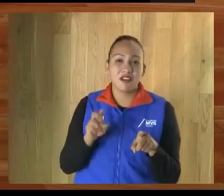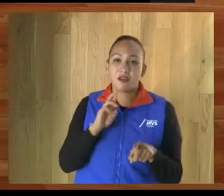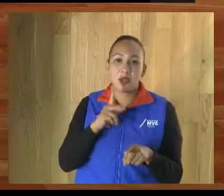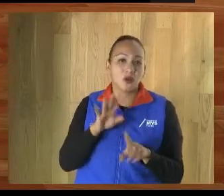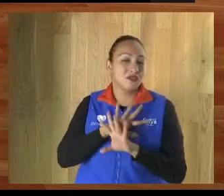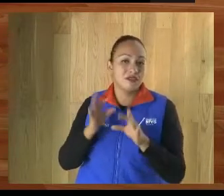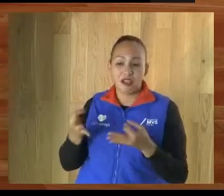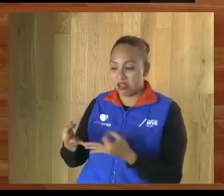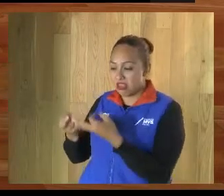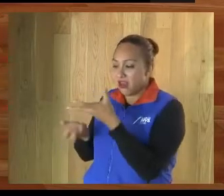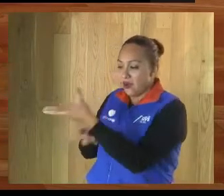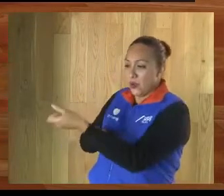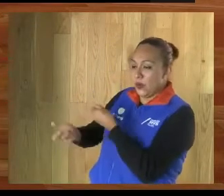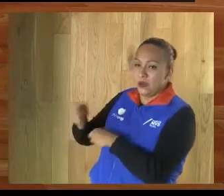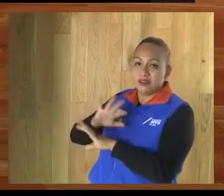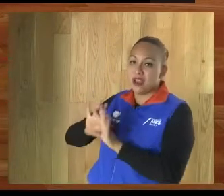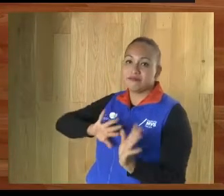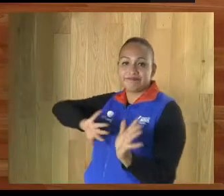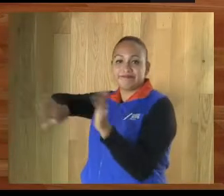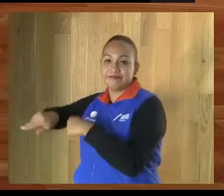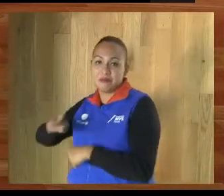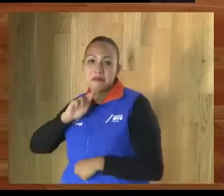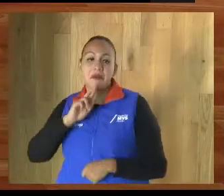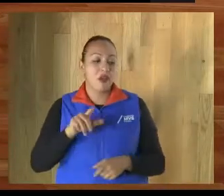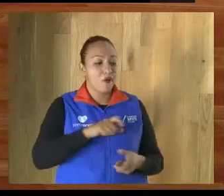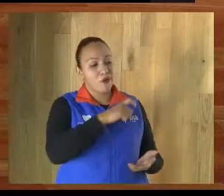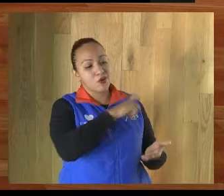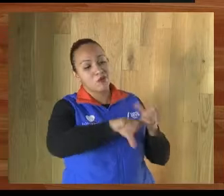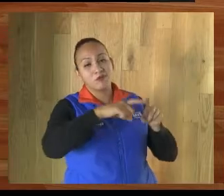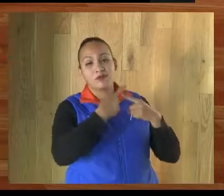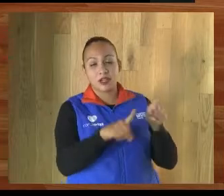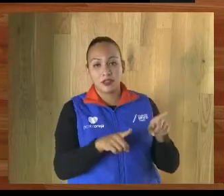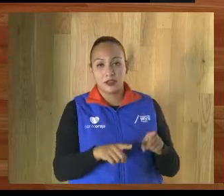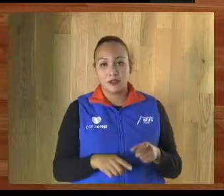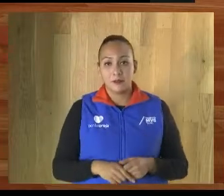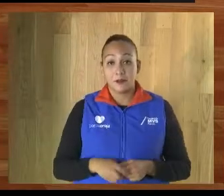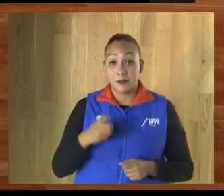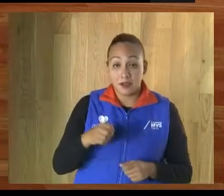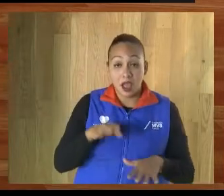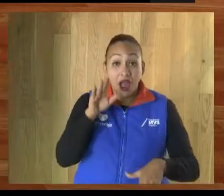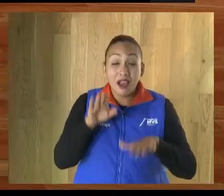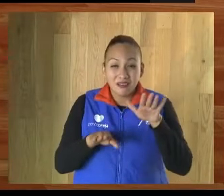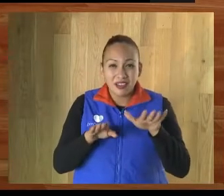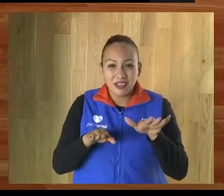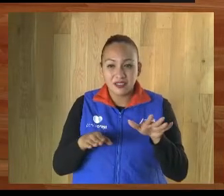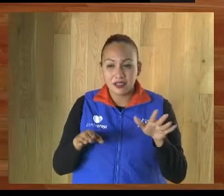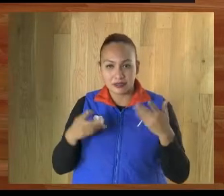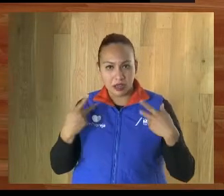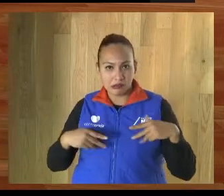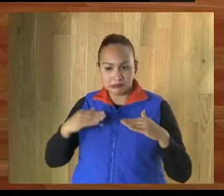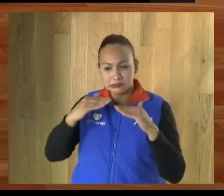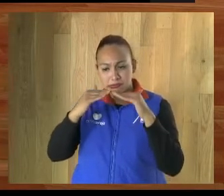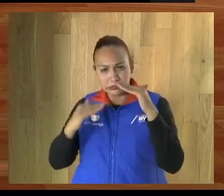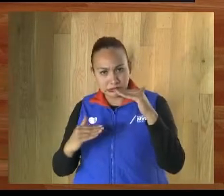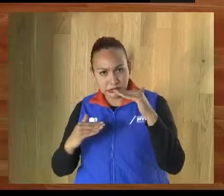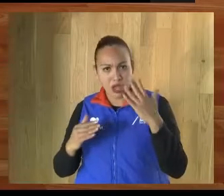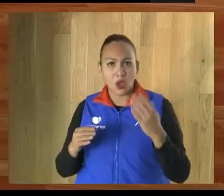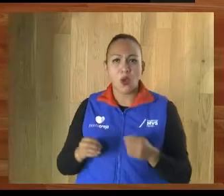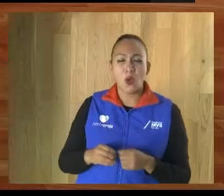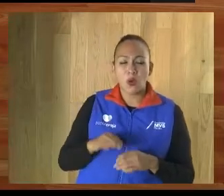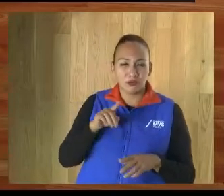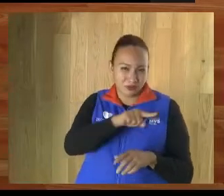Entonces, todas estas tendencias, por supuesto, la diversidad, la desigualdad, son temas que todos